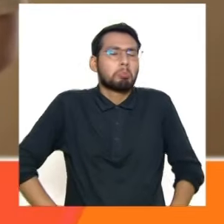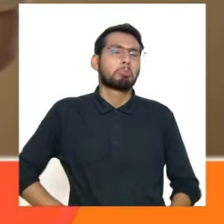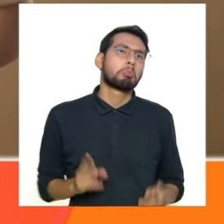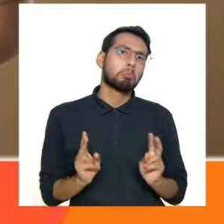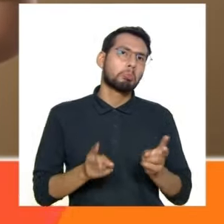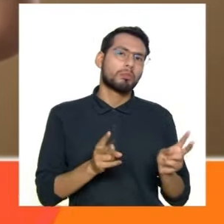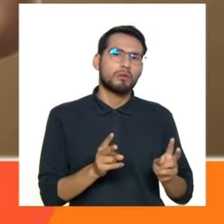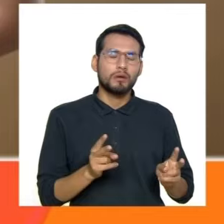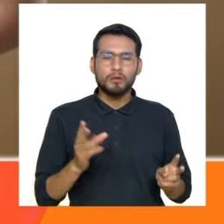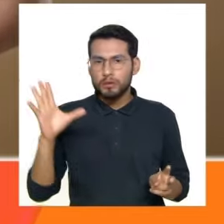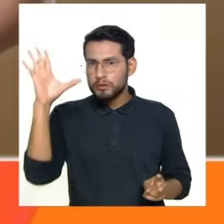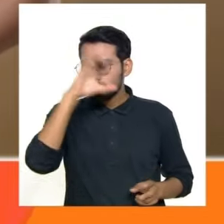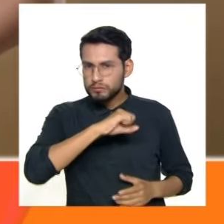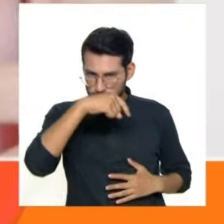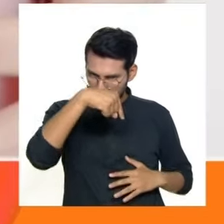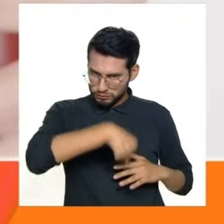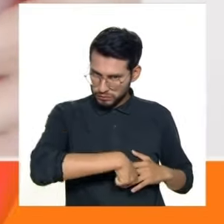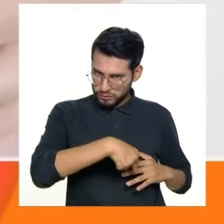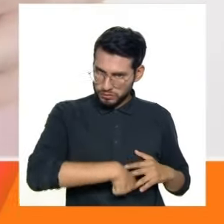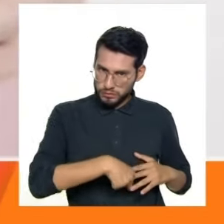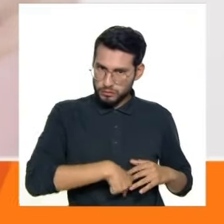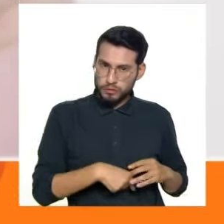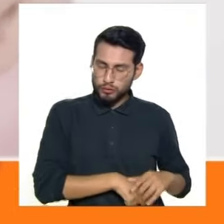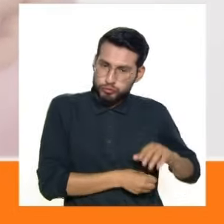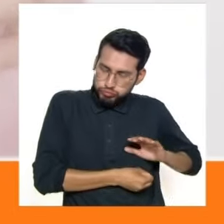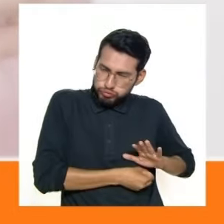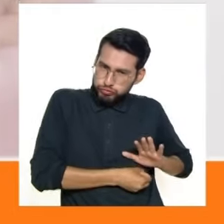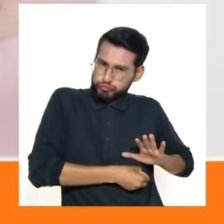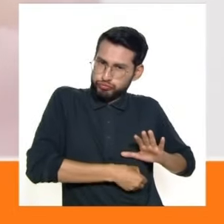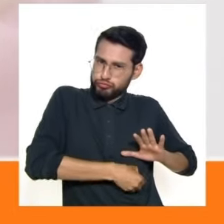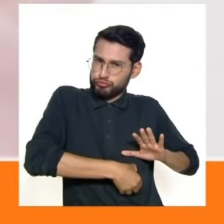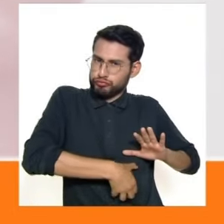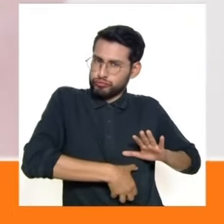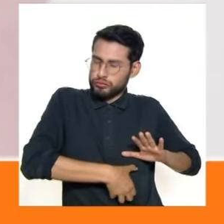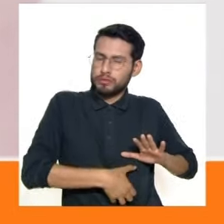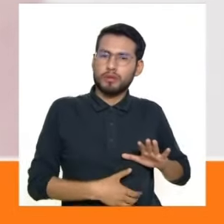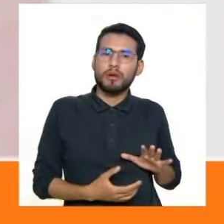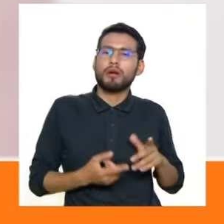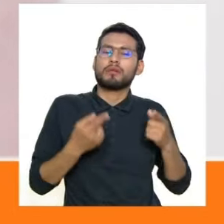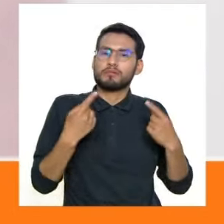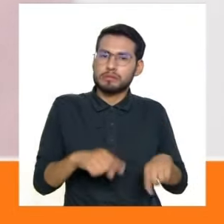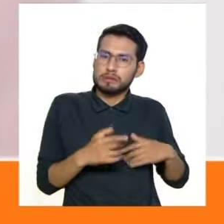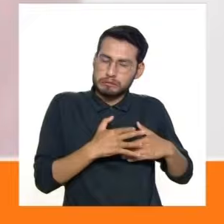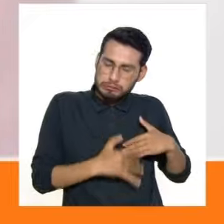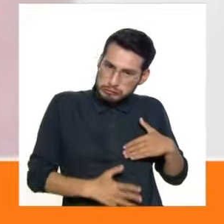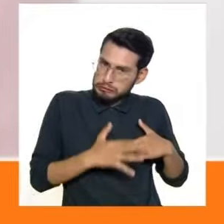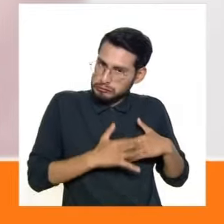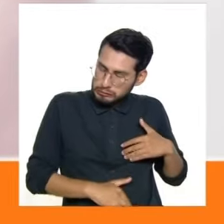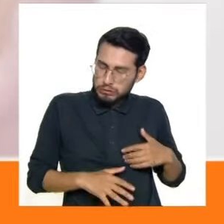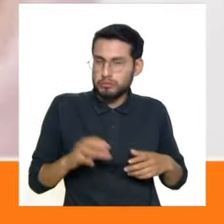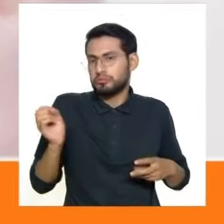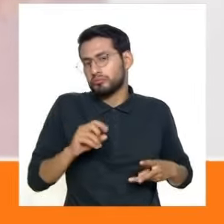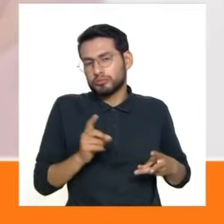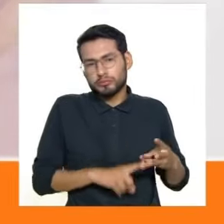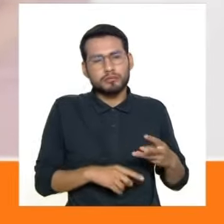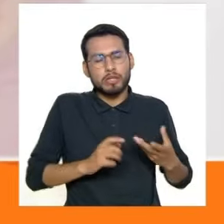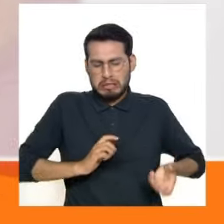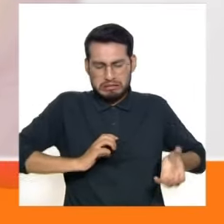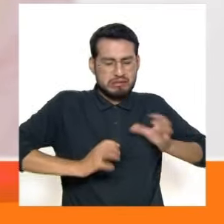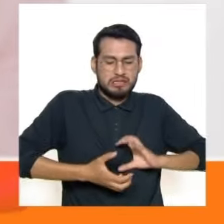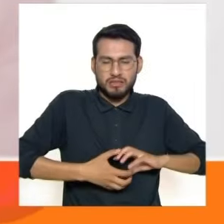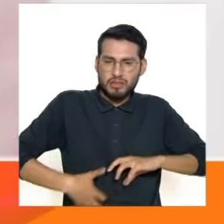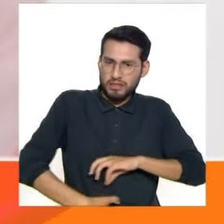cuando ya la neoplasia tiene una un tamaño significativo no que puede causar sangrado visible o que puede causar alteración